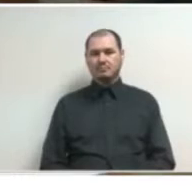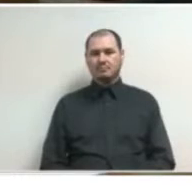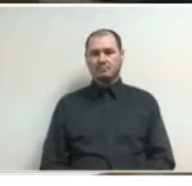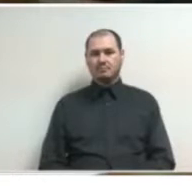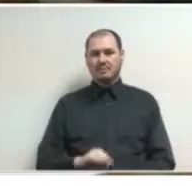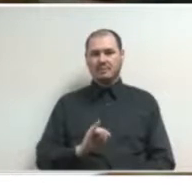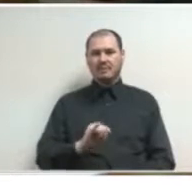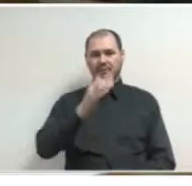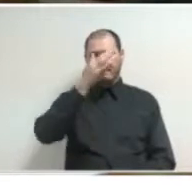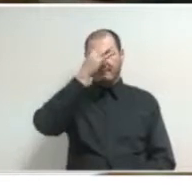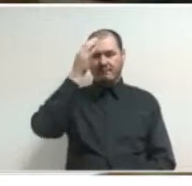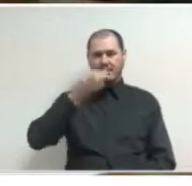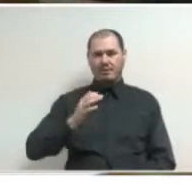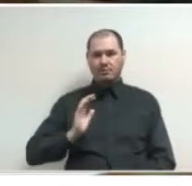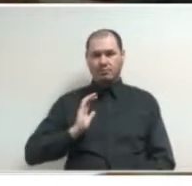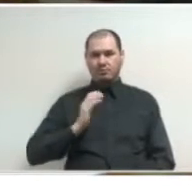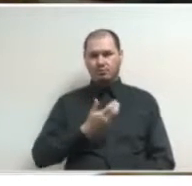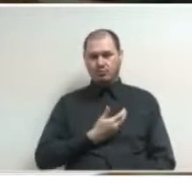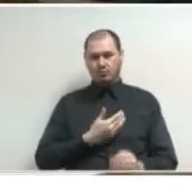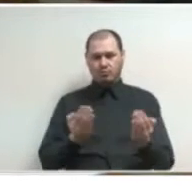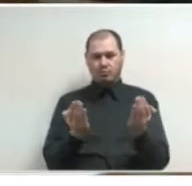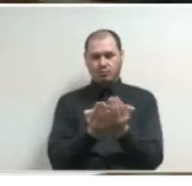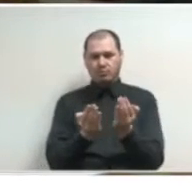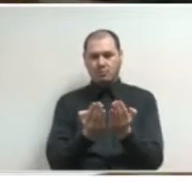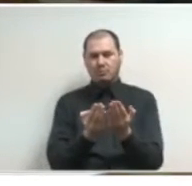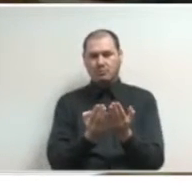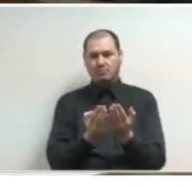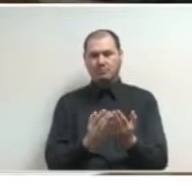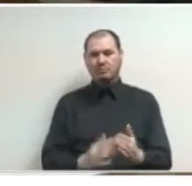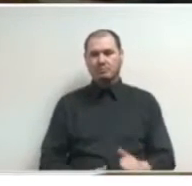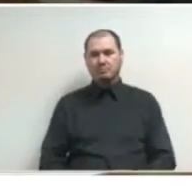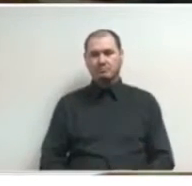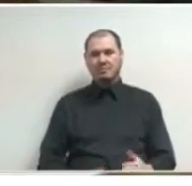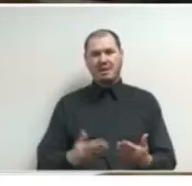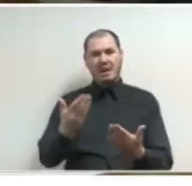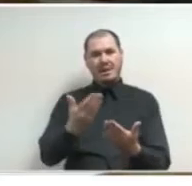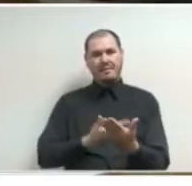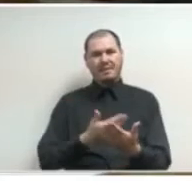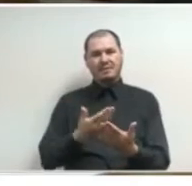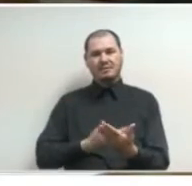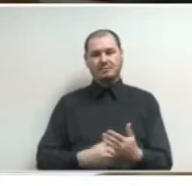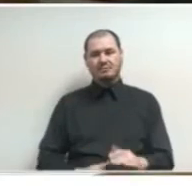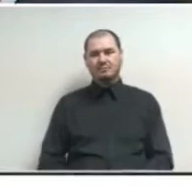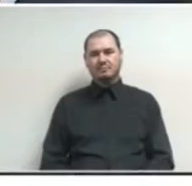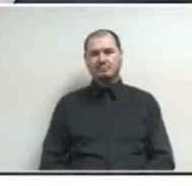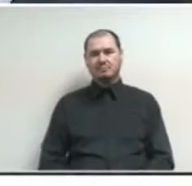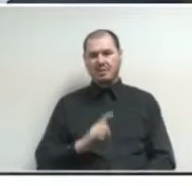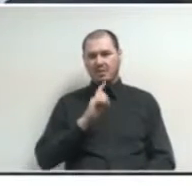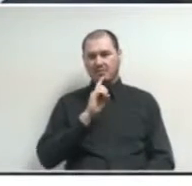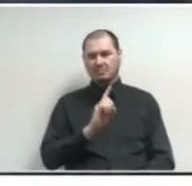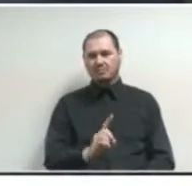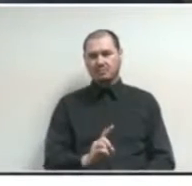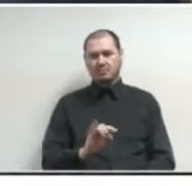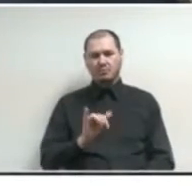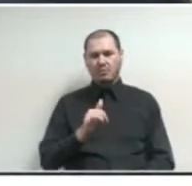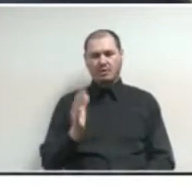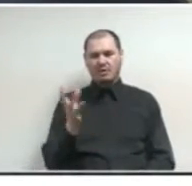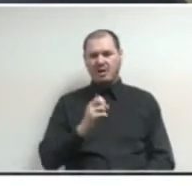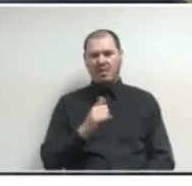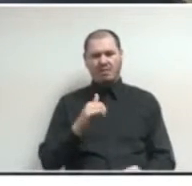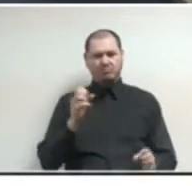Realmente mi gabinete ha estudiado. Sí, Nico, ayer sale Cocorico, Carpenta, Cocotía, ayer Gurucaba, ¿qué es?